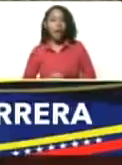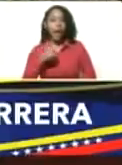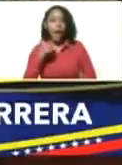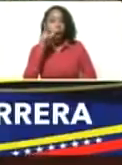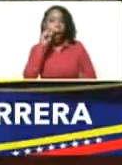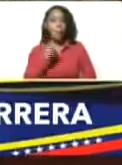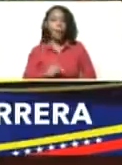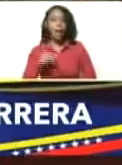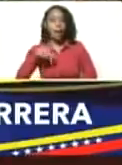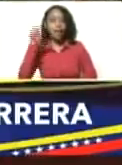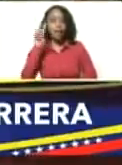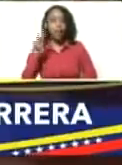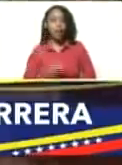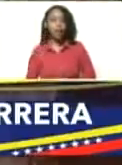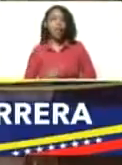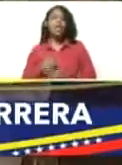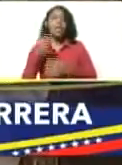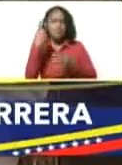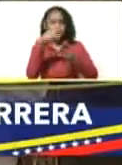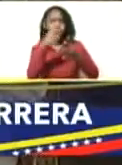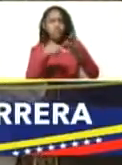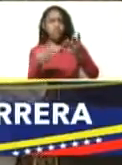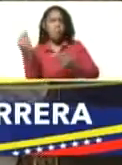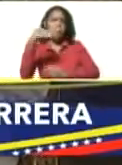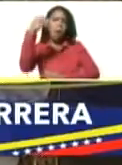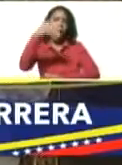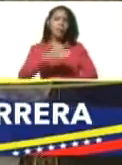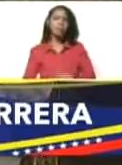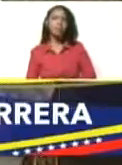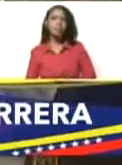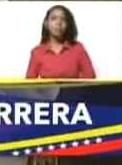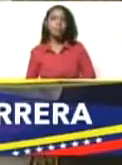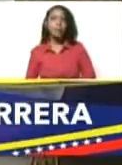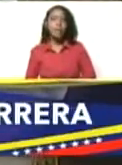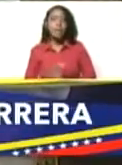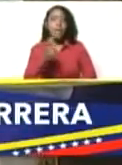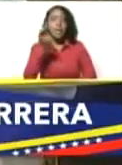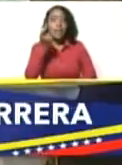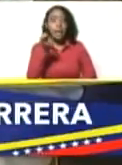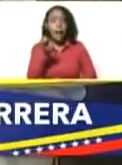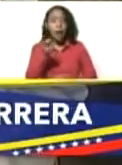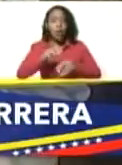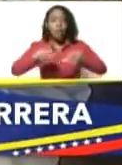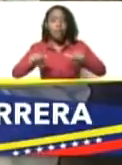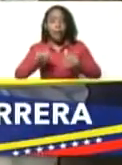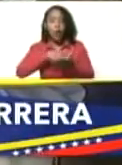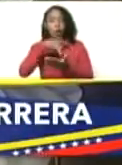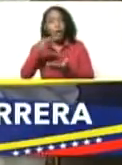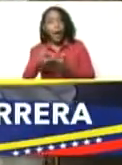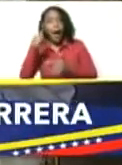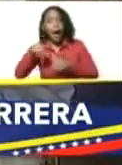Y así muchas otras cosas, ¿no? Si el grano de trigo no muere y cae en tierra, no da